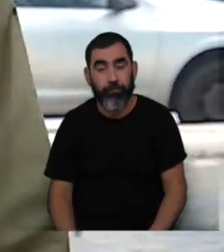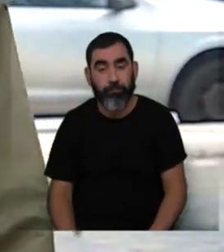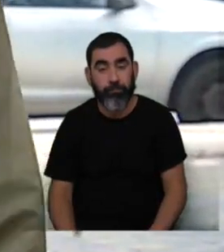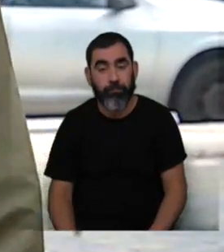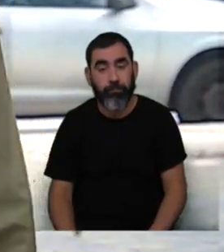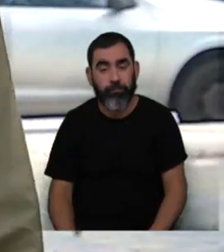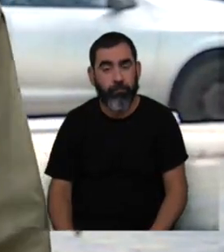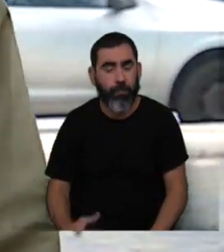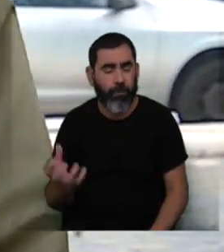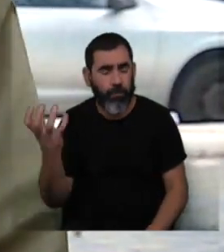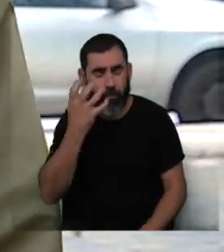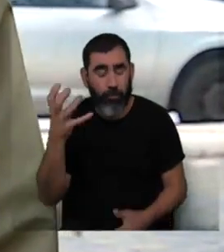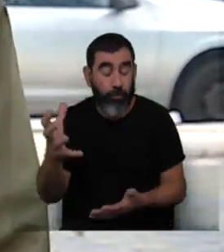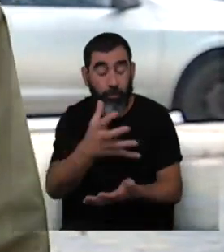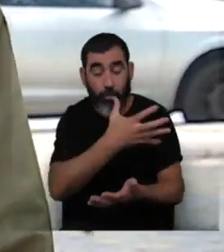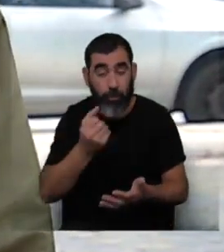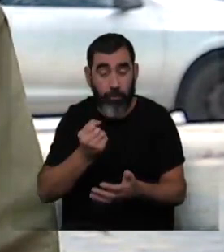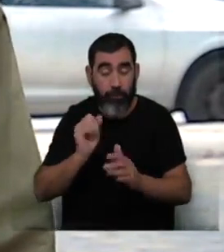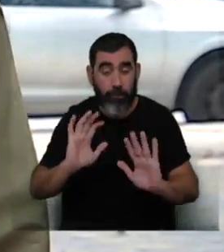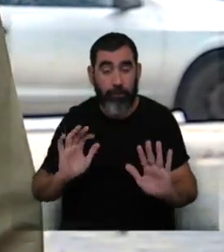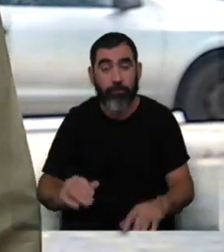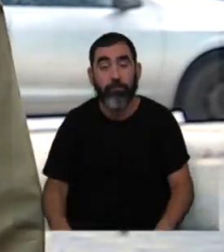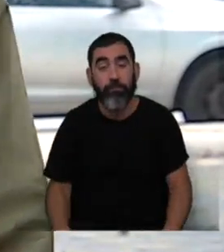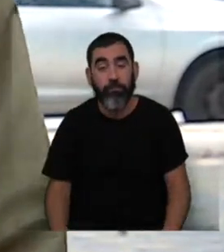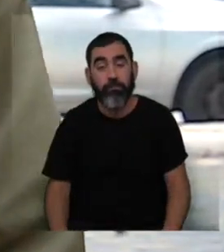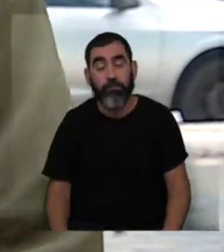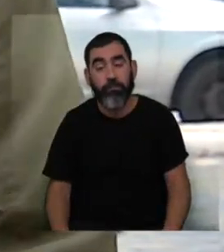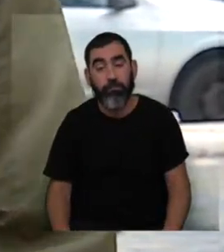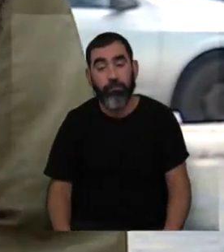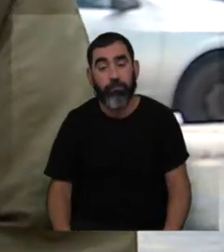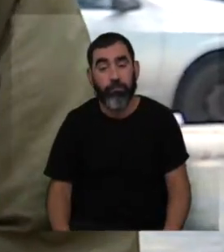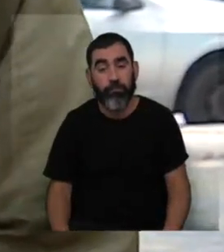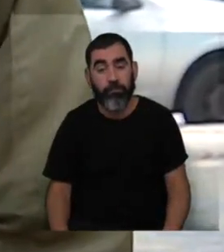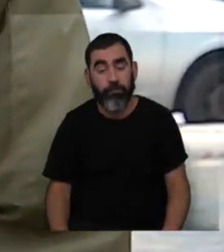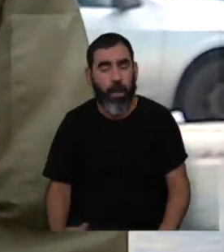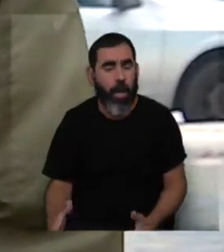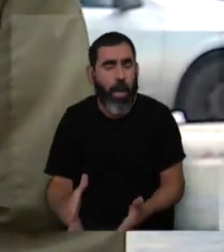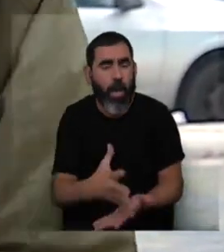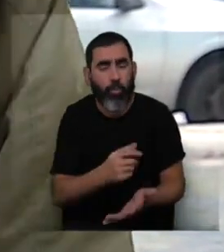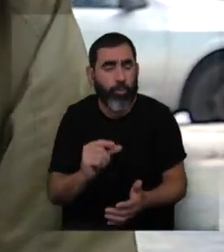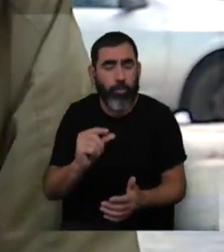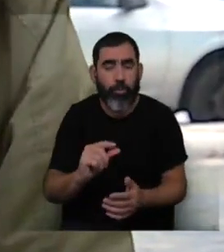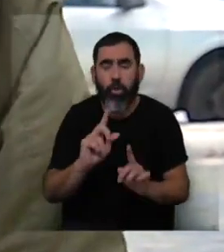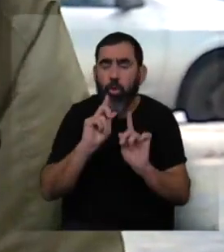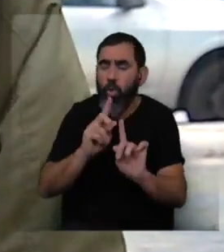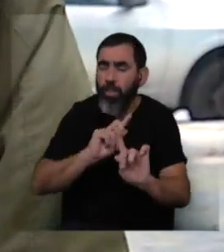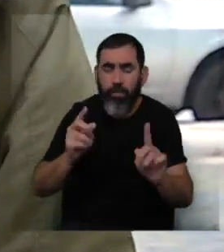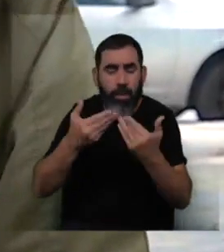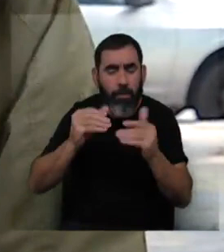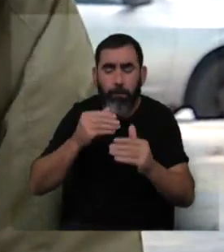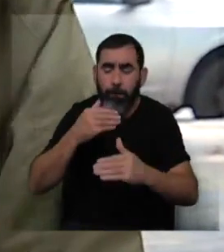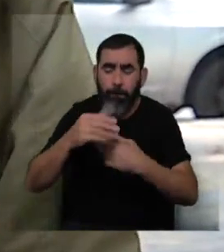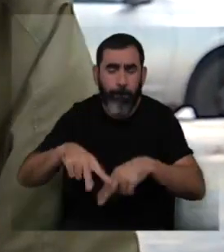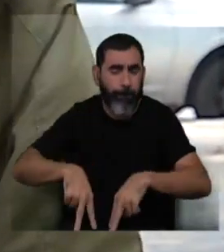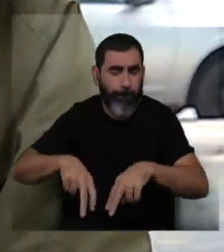Escandalosa, me parece que es un escándalo, que es como hay que calificarlo. Desmedida es poco. Primero que nada, no tendría ni que haber iniciado este sumario